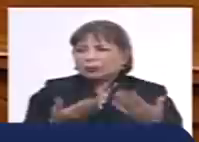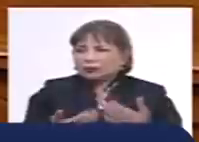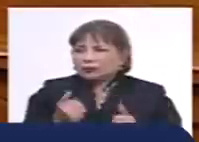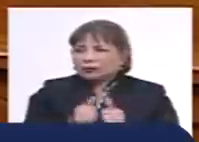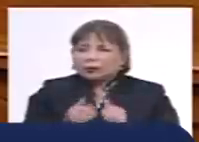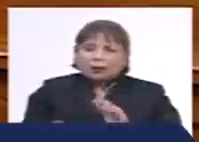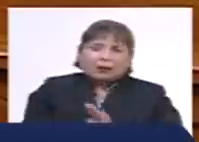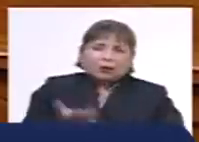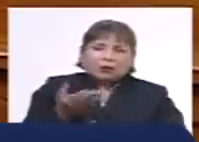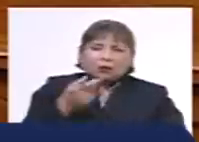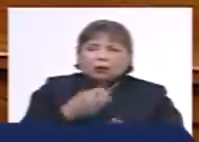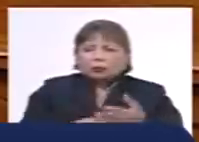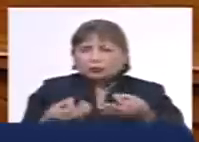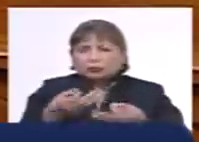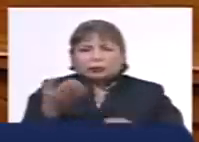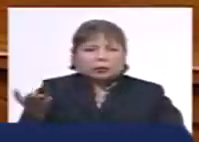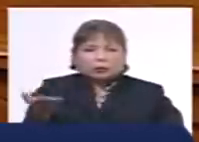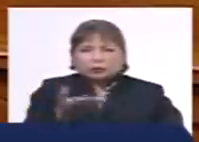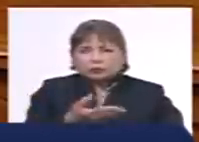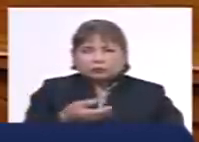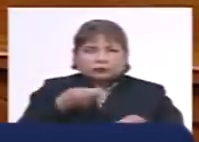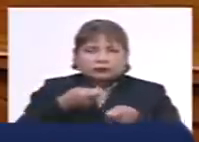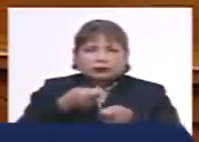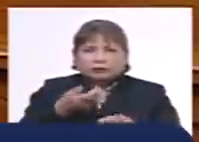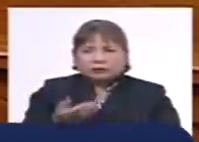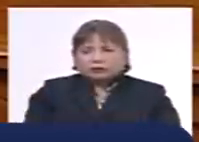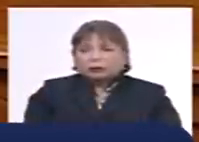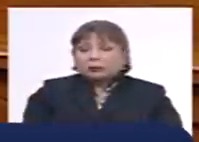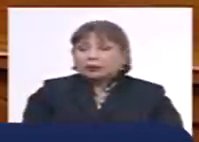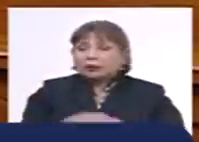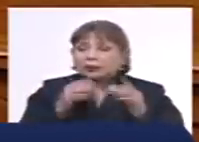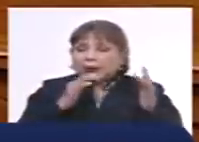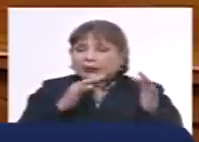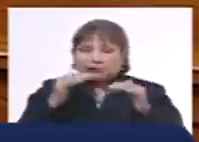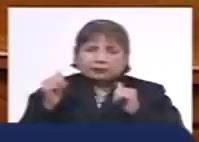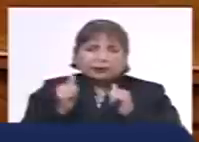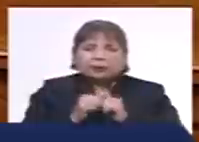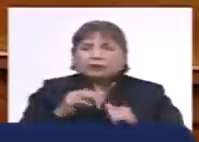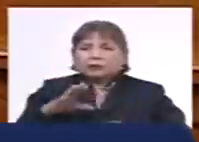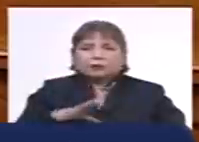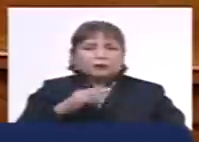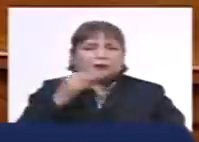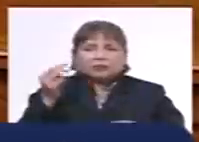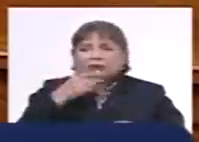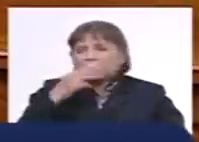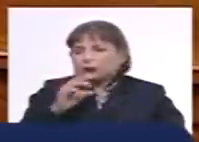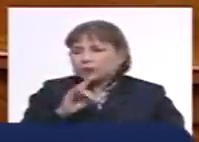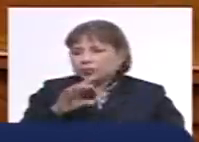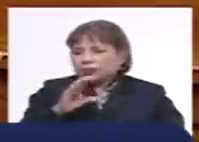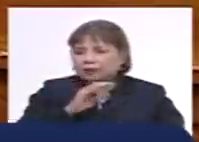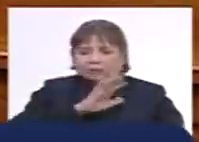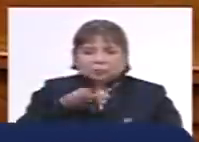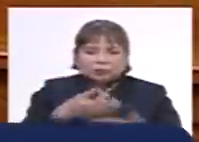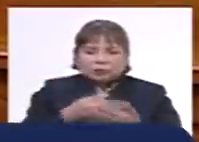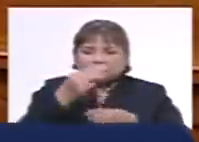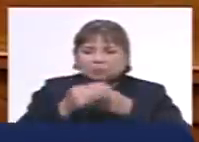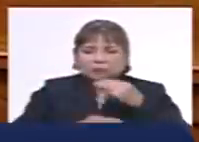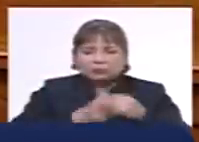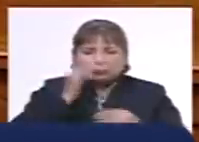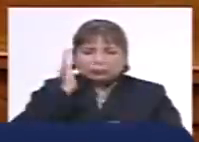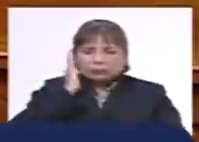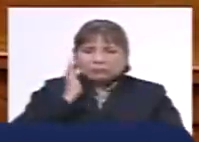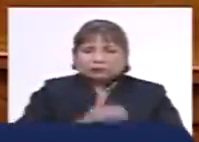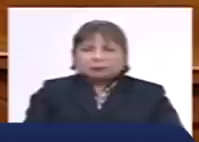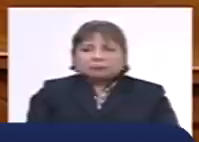el elevado costo de los fertilizantes, la guerra entre Rusia y Ucrania. En todo el mundo se sabe